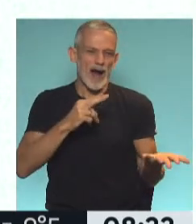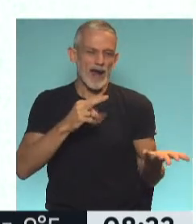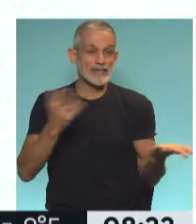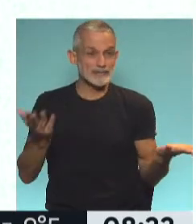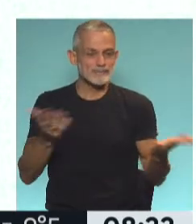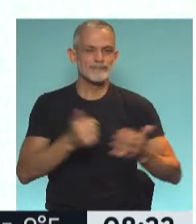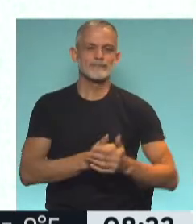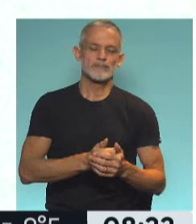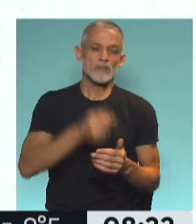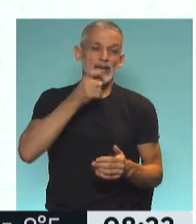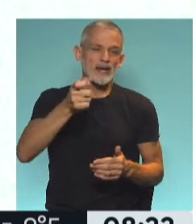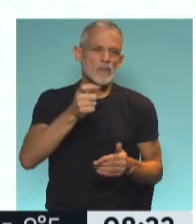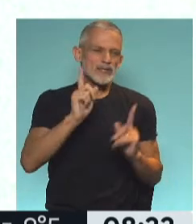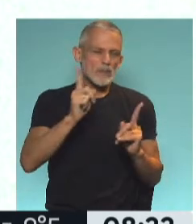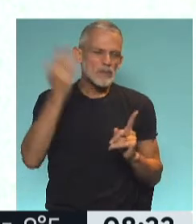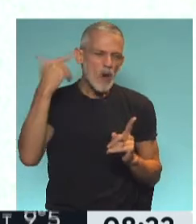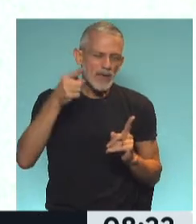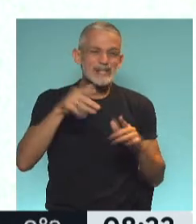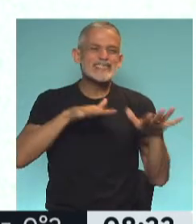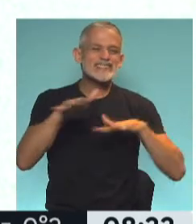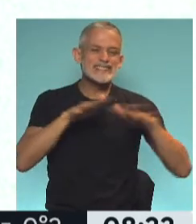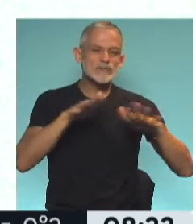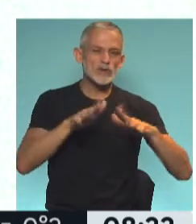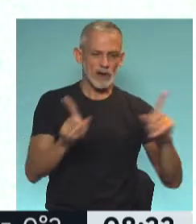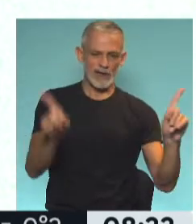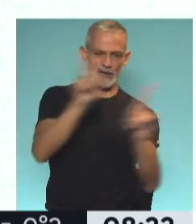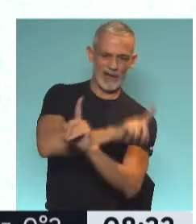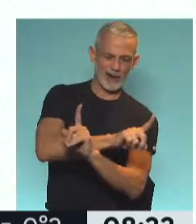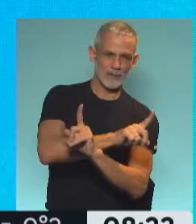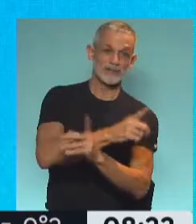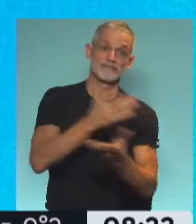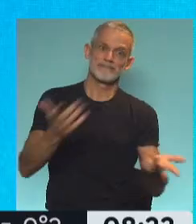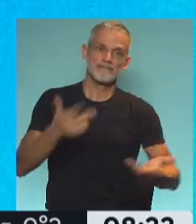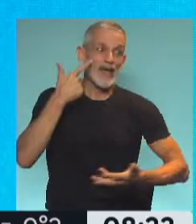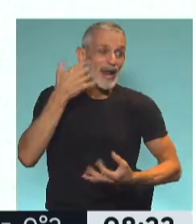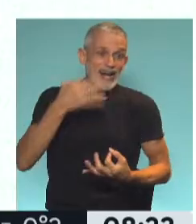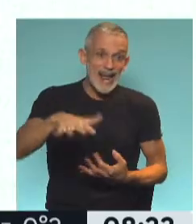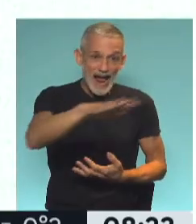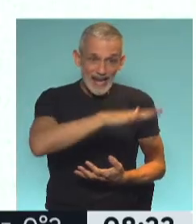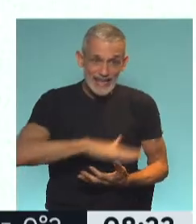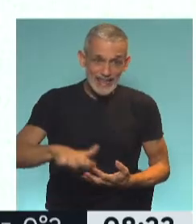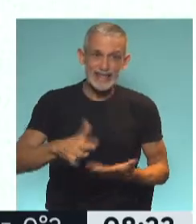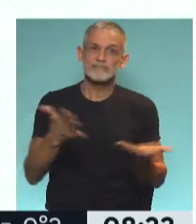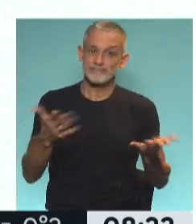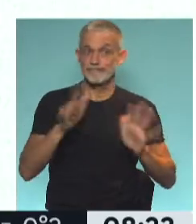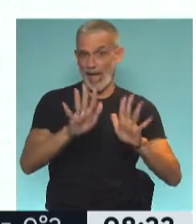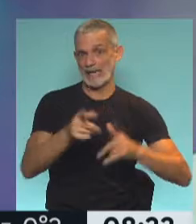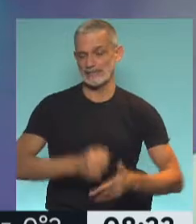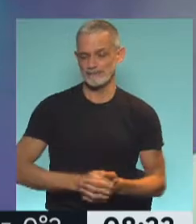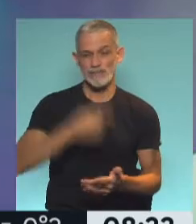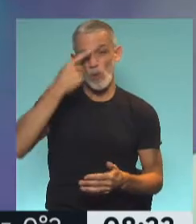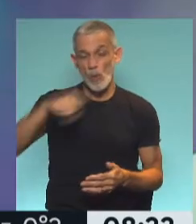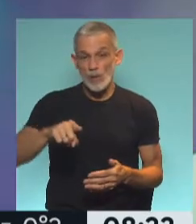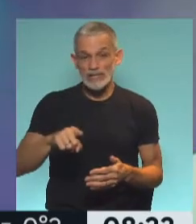Silvi vos antes respecto a qué pasa, bueno, cuando la situación se invierte, ¿no? Bueno, lo que vemos en la realidad esta es la situación. Y por